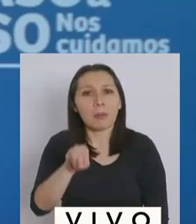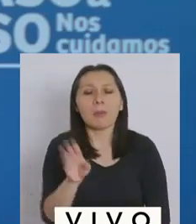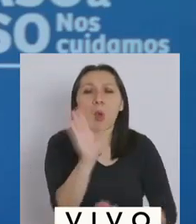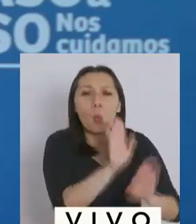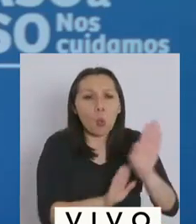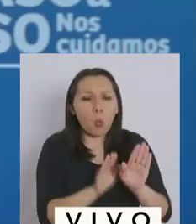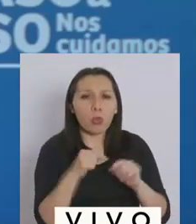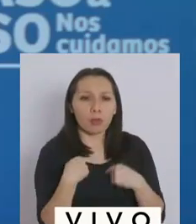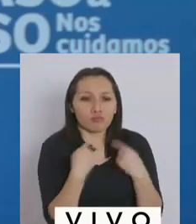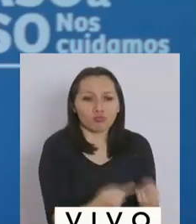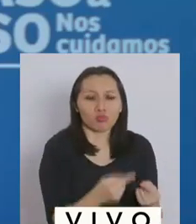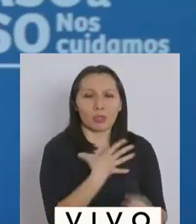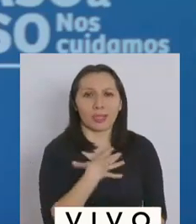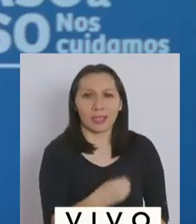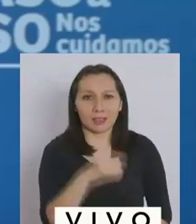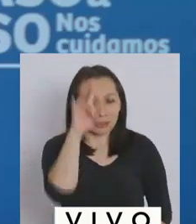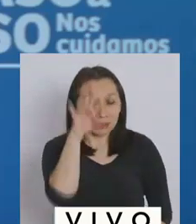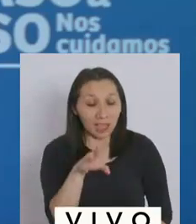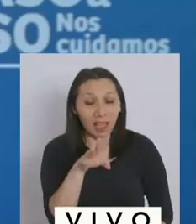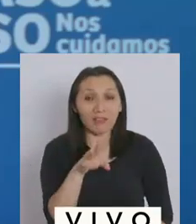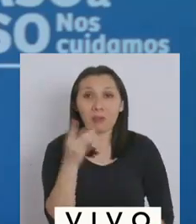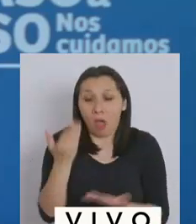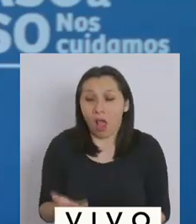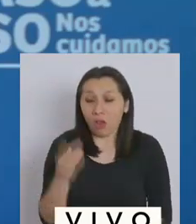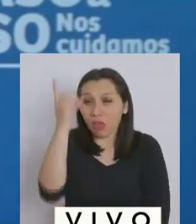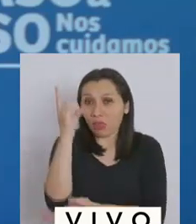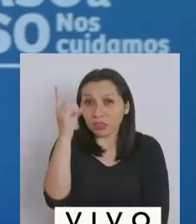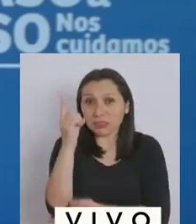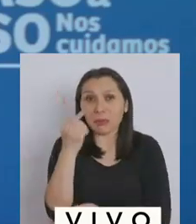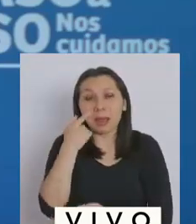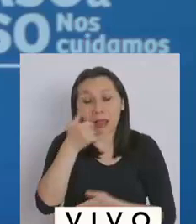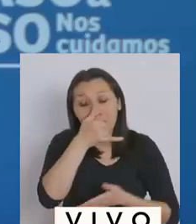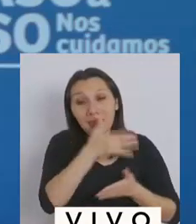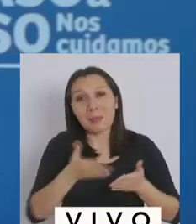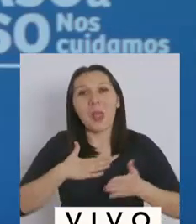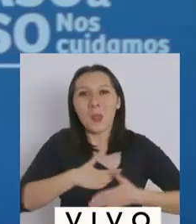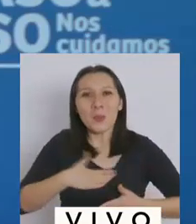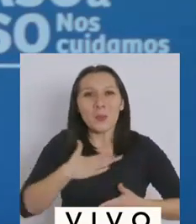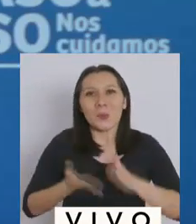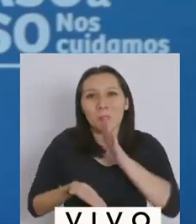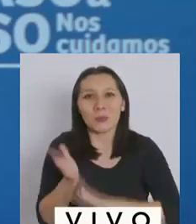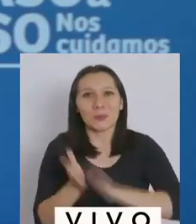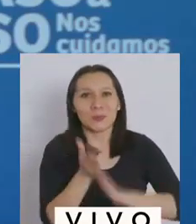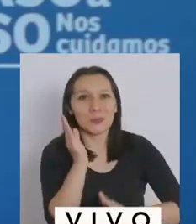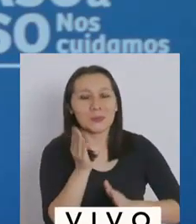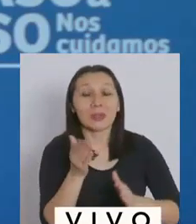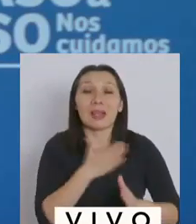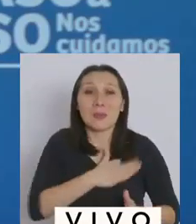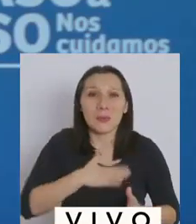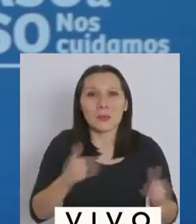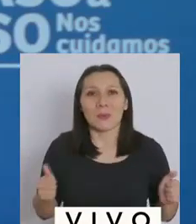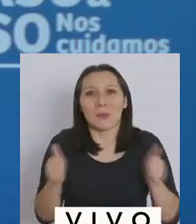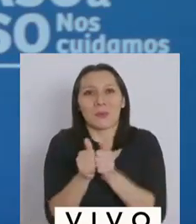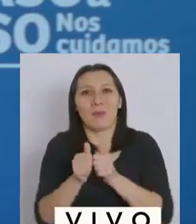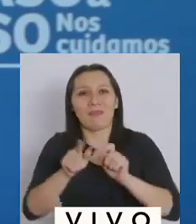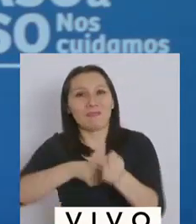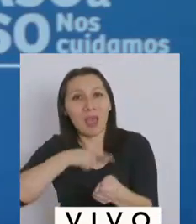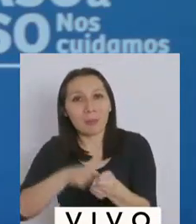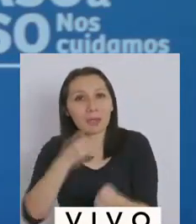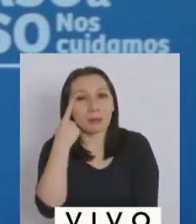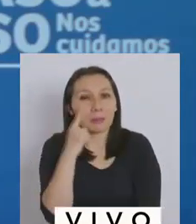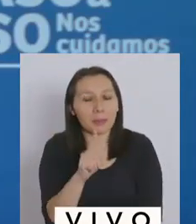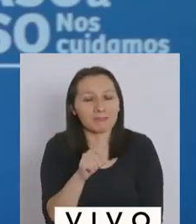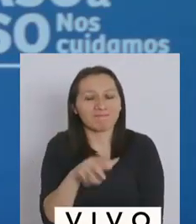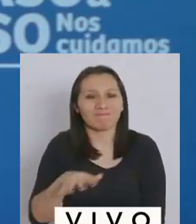cuidemos a nuestros hijos, que sabemos que estamos en diciembre, que es un periodo que nos gusta salir, que nos gusta estar con la familia, pero aquellas